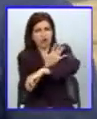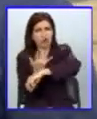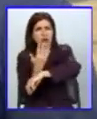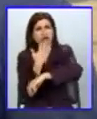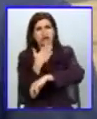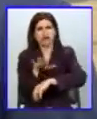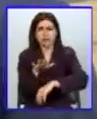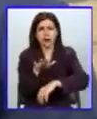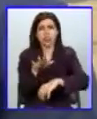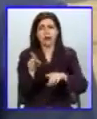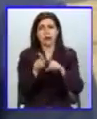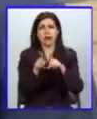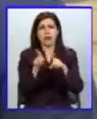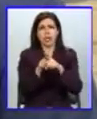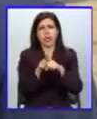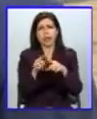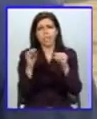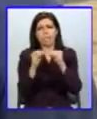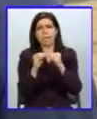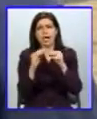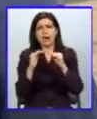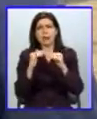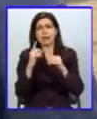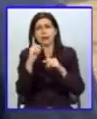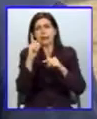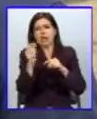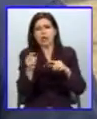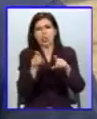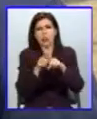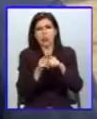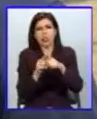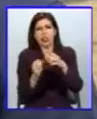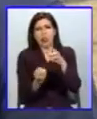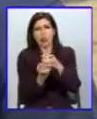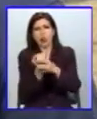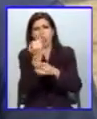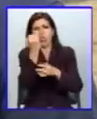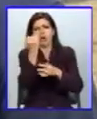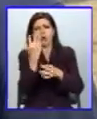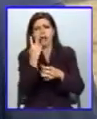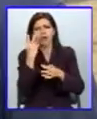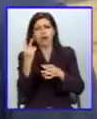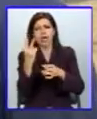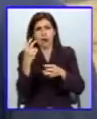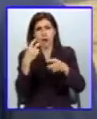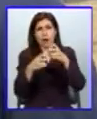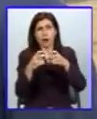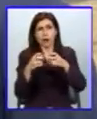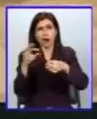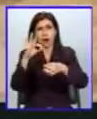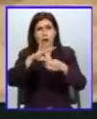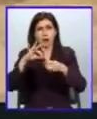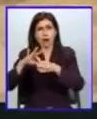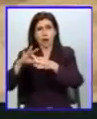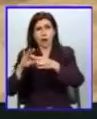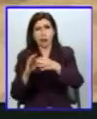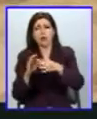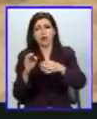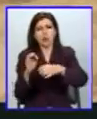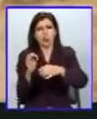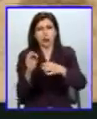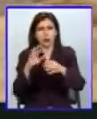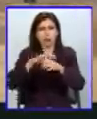afecta más allá inclusive en el volcán irazú dallas parte digamos de algunas plantaciones de legumbres que son muchísimo más delicadas para todo esto se ven